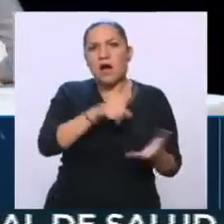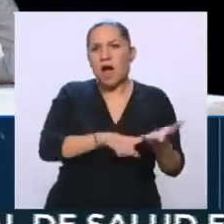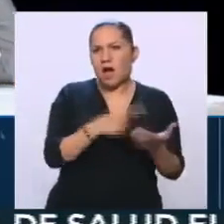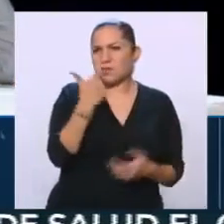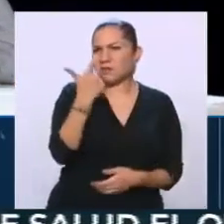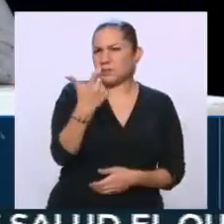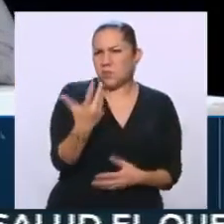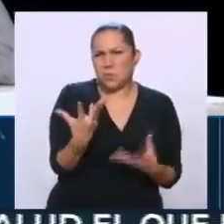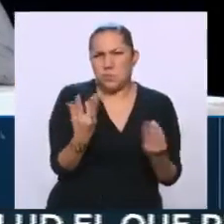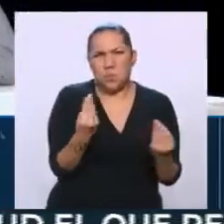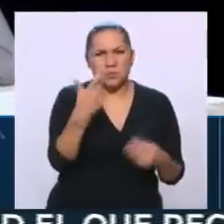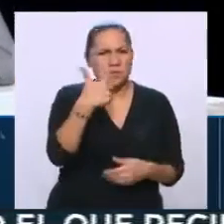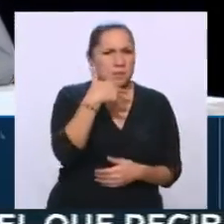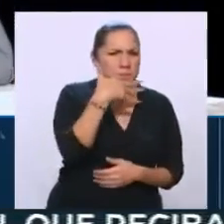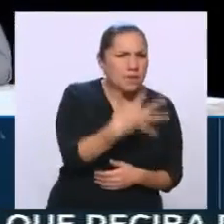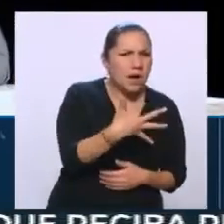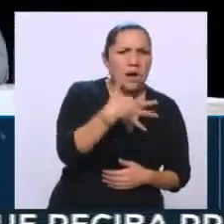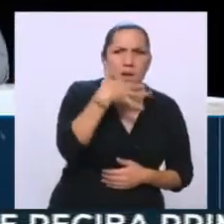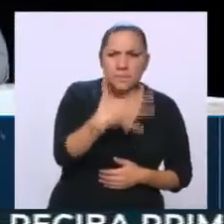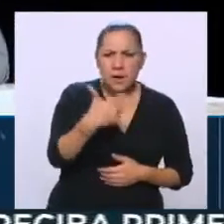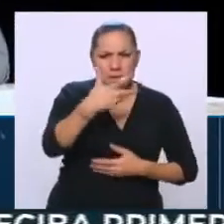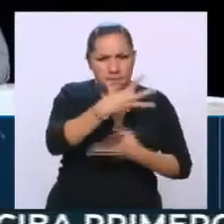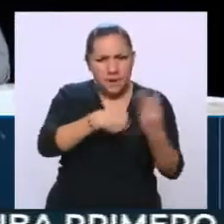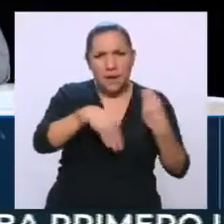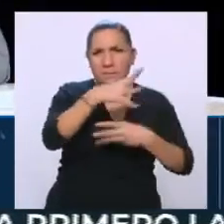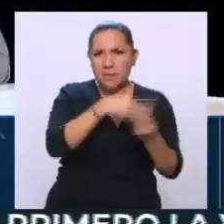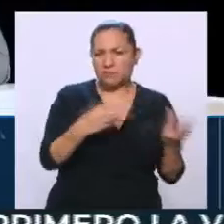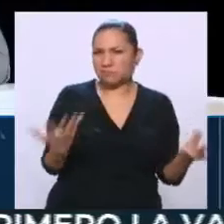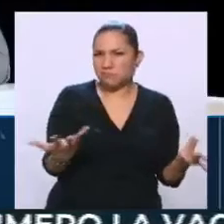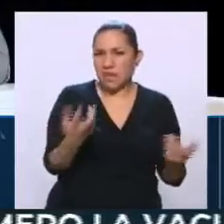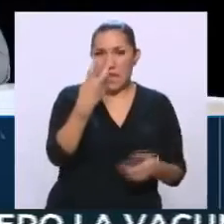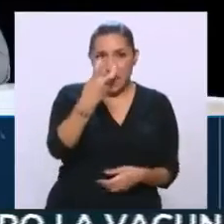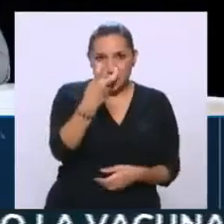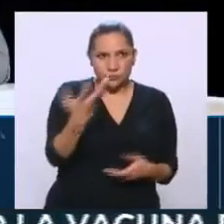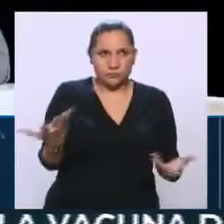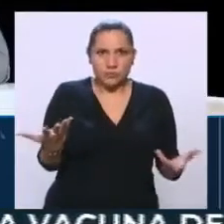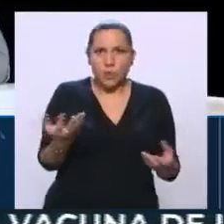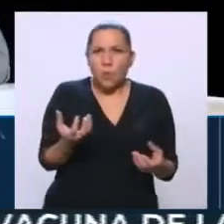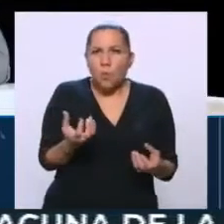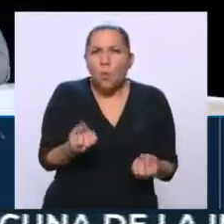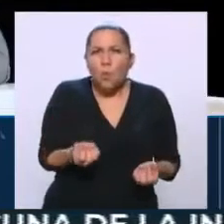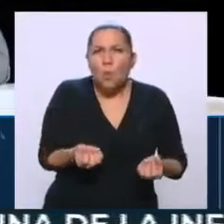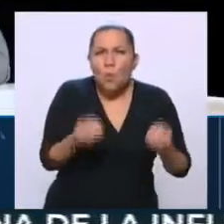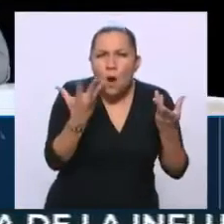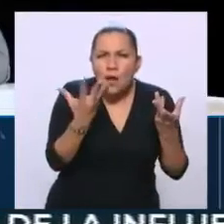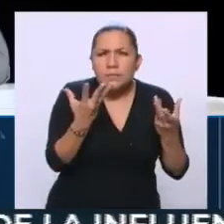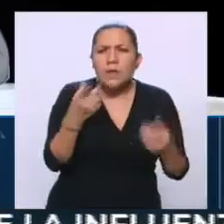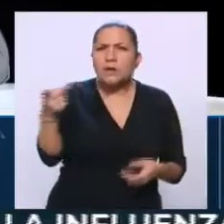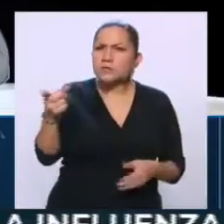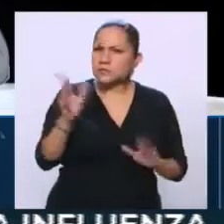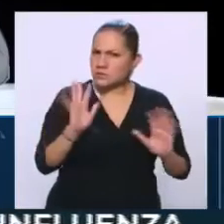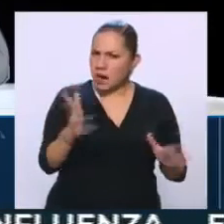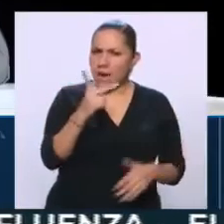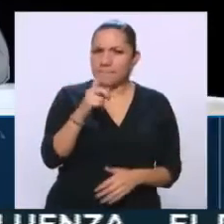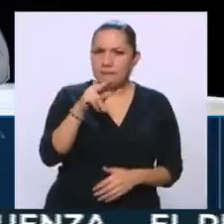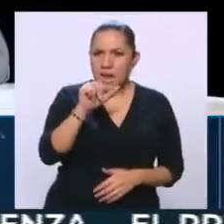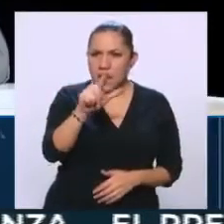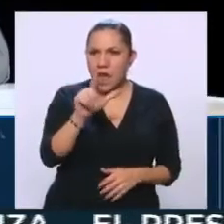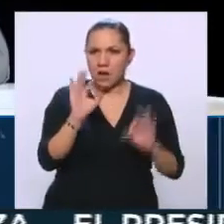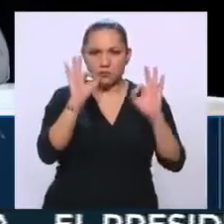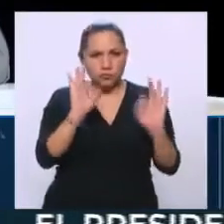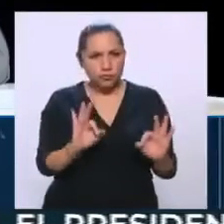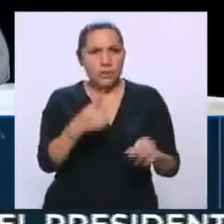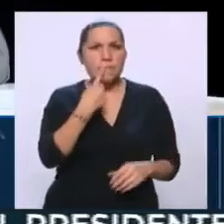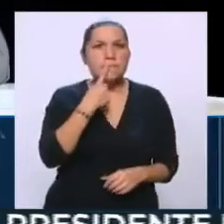lavado de dinero. Pero, Arturo, ¿cuántas acciones penales y cuántas condenas se han generado por lavado de